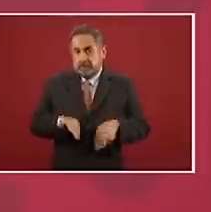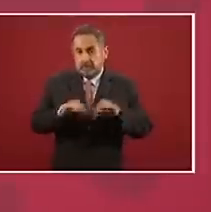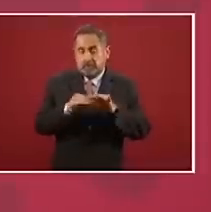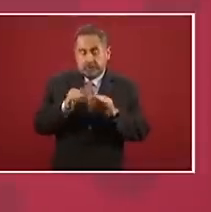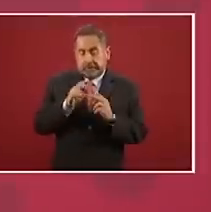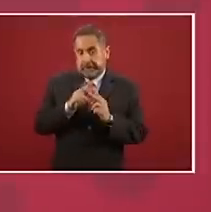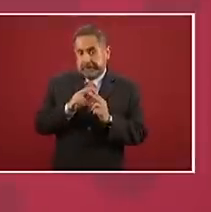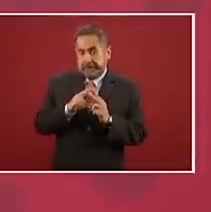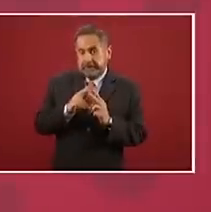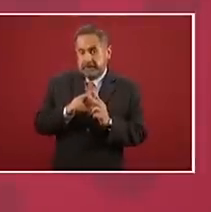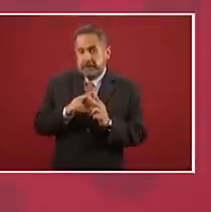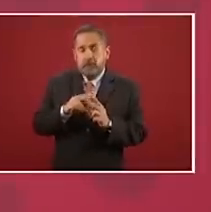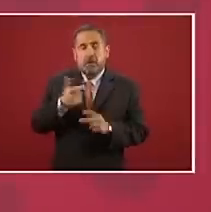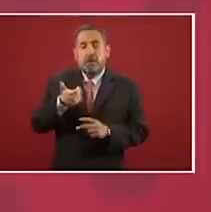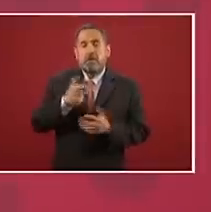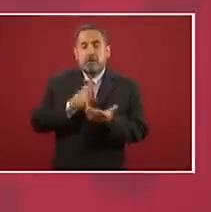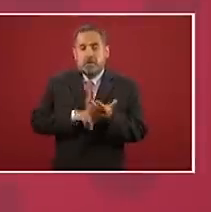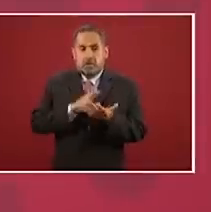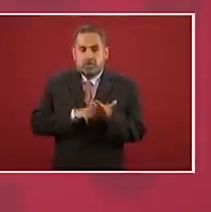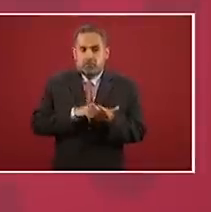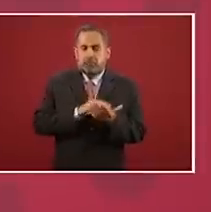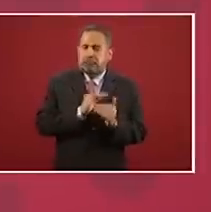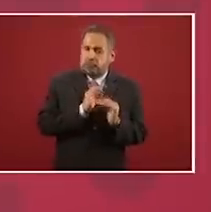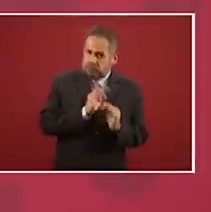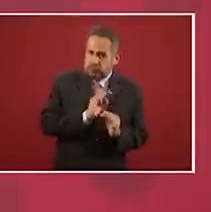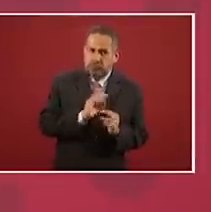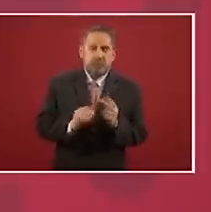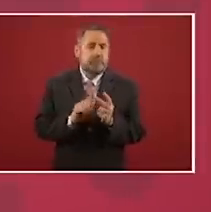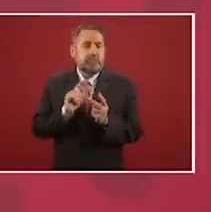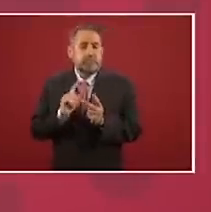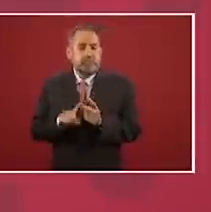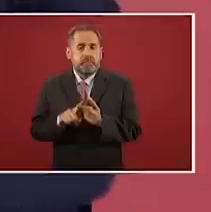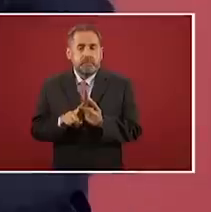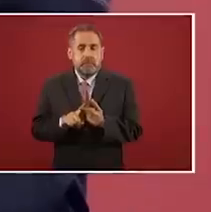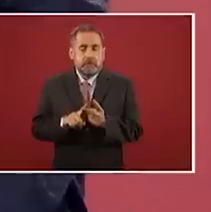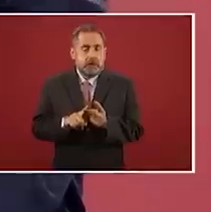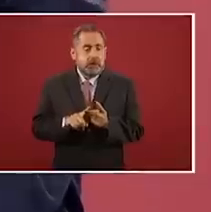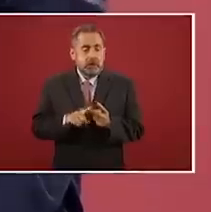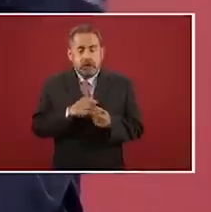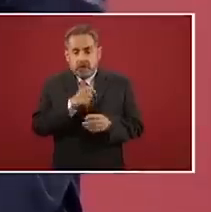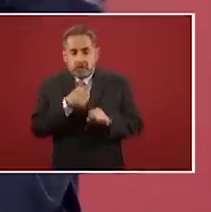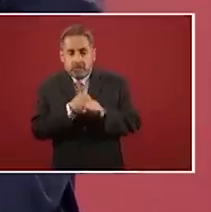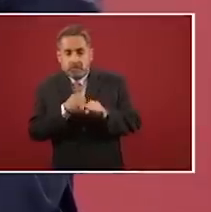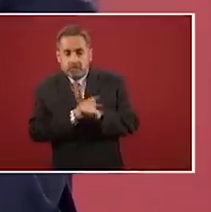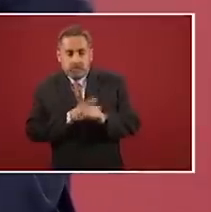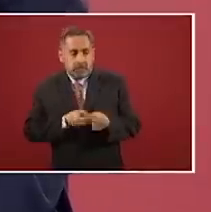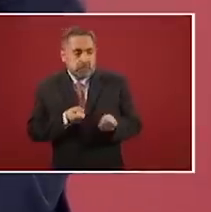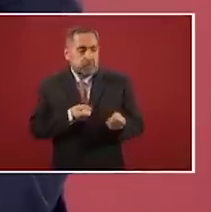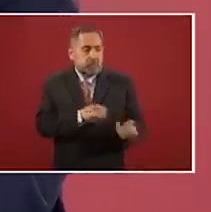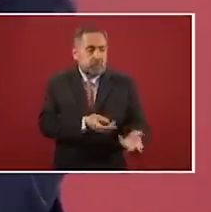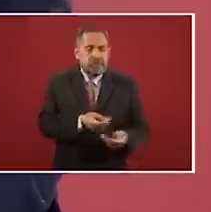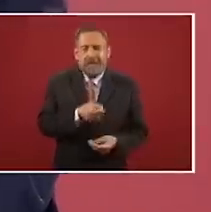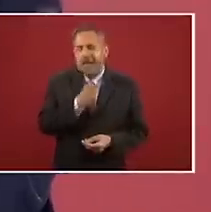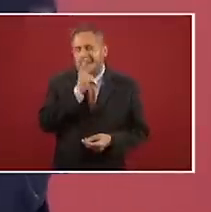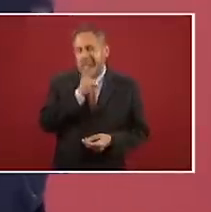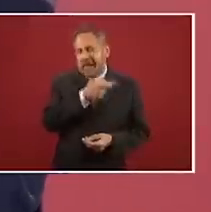importantes, precios y fertilizante. Abono, dice la